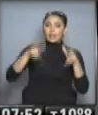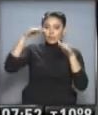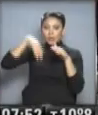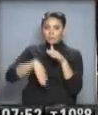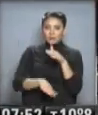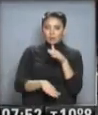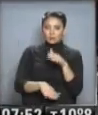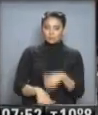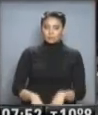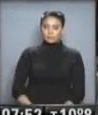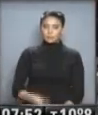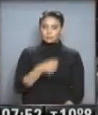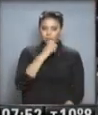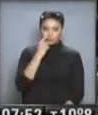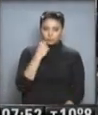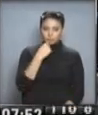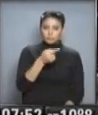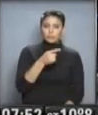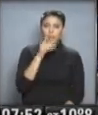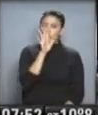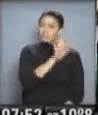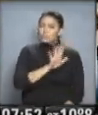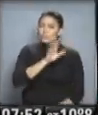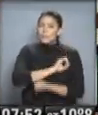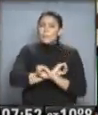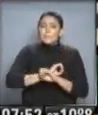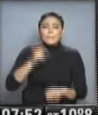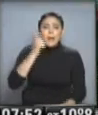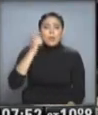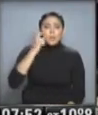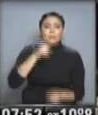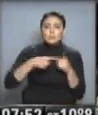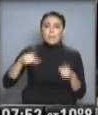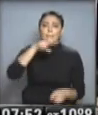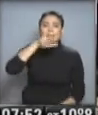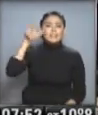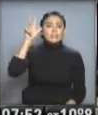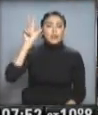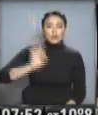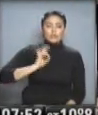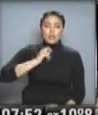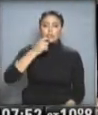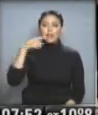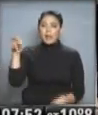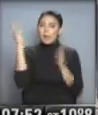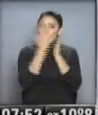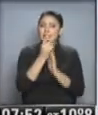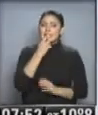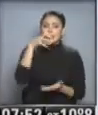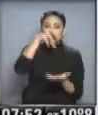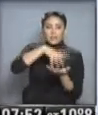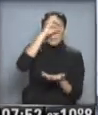edificio. Una sospecha vergonzante para la democracia uruguaya que tardó 28 años en investigar si sus dependencias diplomáticas en